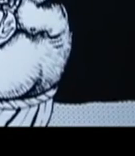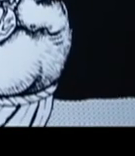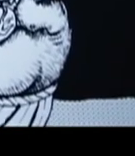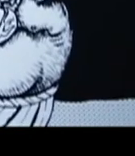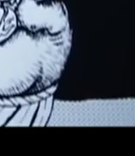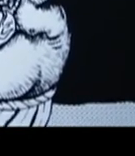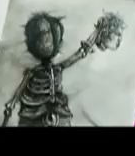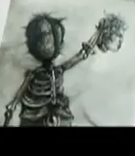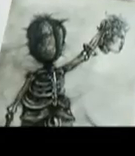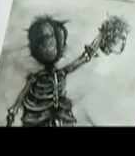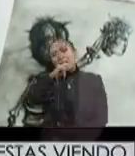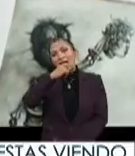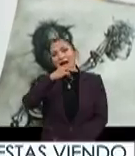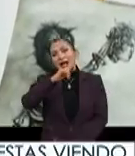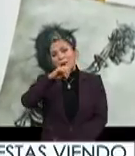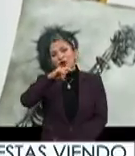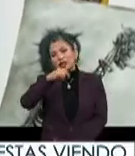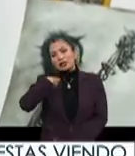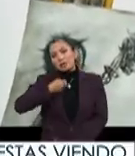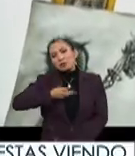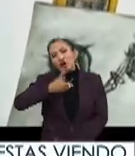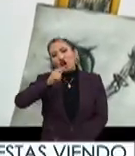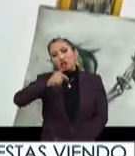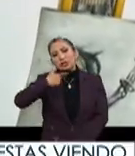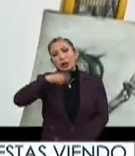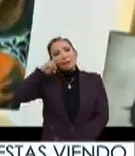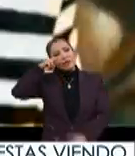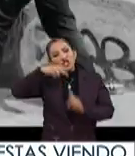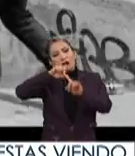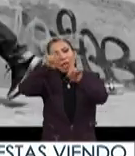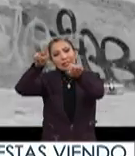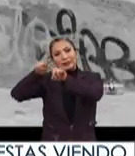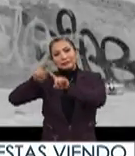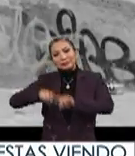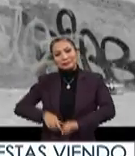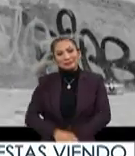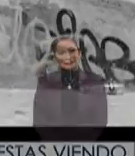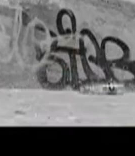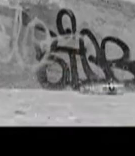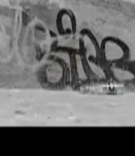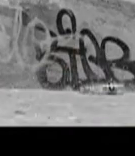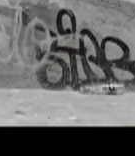Me llamo Miguel Ángel Montaño, me dicen Posk y tengo visión alterna.